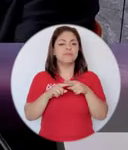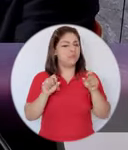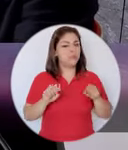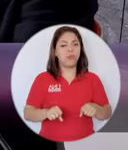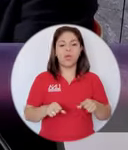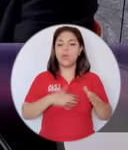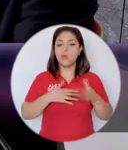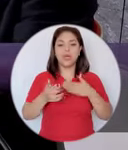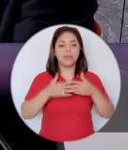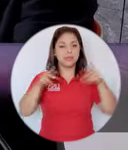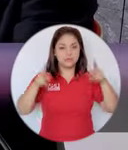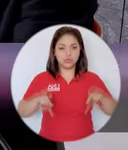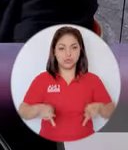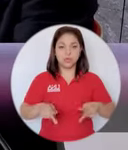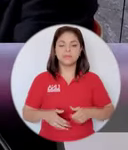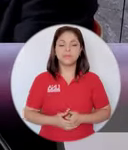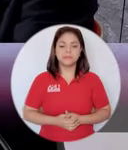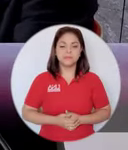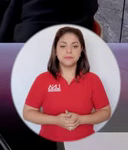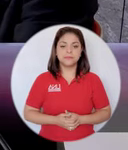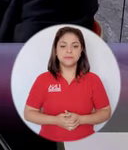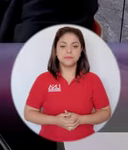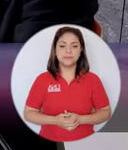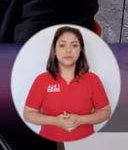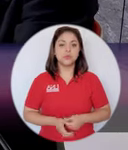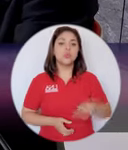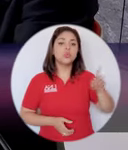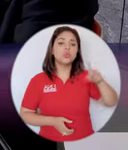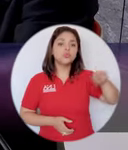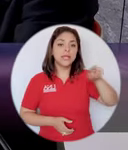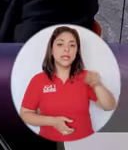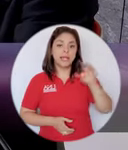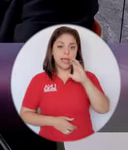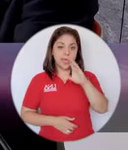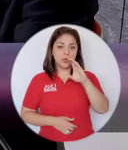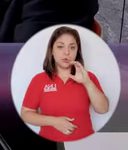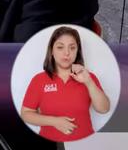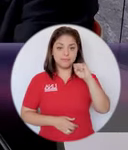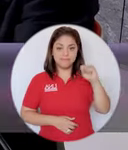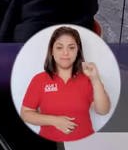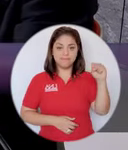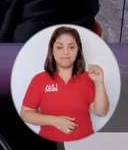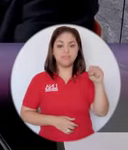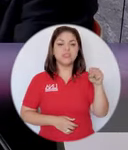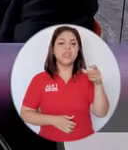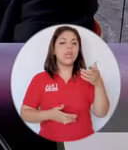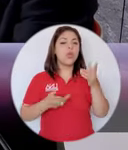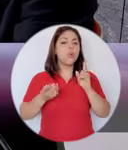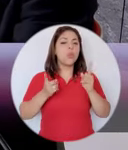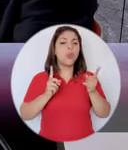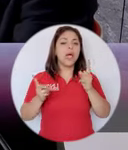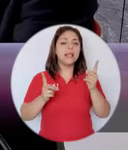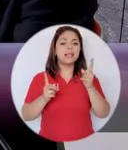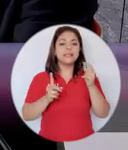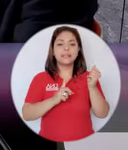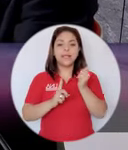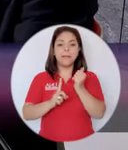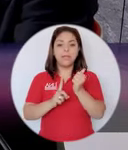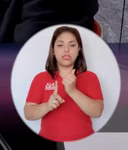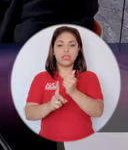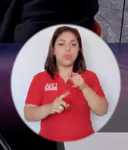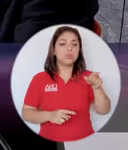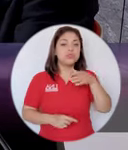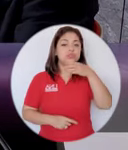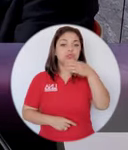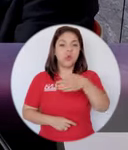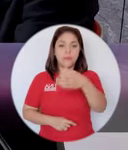mundo. Ahora, ¿qué seguimiento recomiendan ustedes desde la caja para las personas una vez que tuvieron COVID? En el